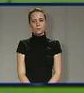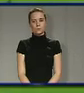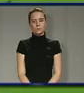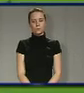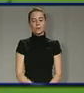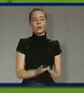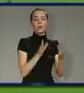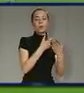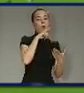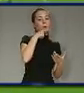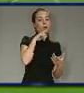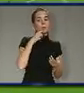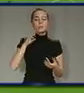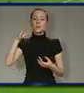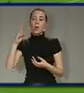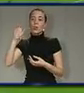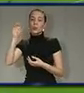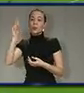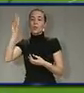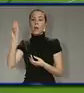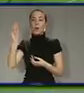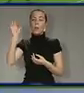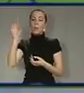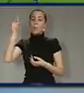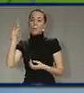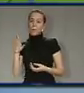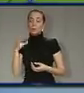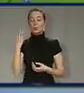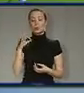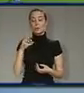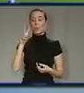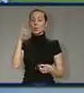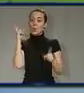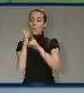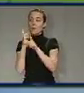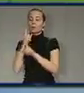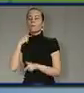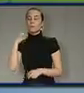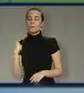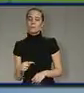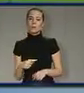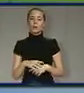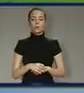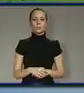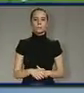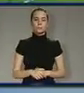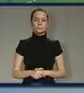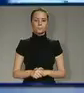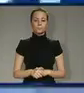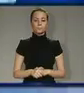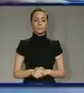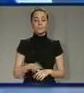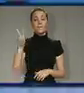El Elche estuvo muy cerca de sacar algo positivo... ...de un estadio en el que el Depor... ...sólo ha dejado de ganar dos partidos esta temporada. El